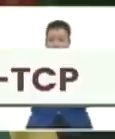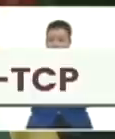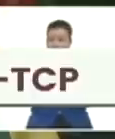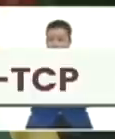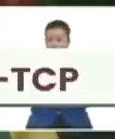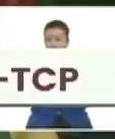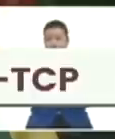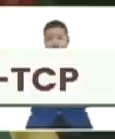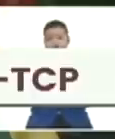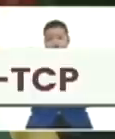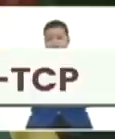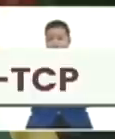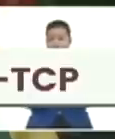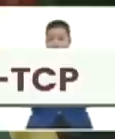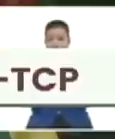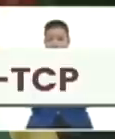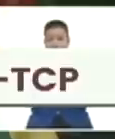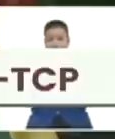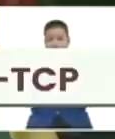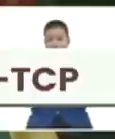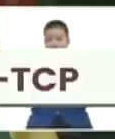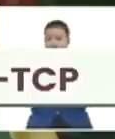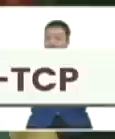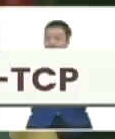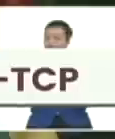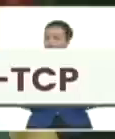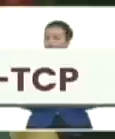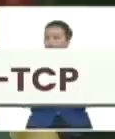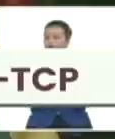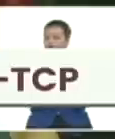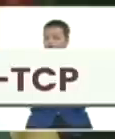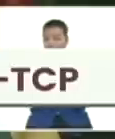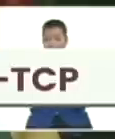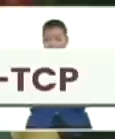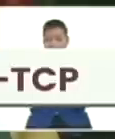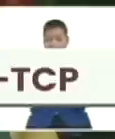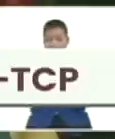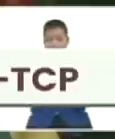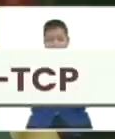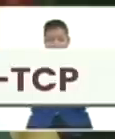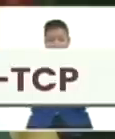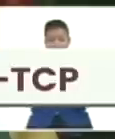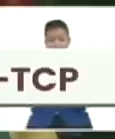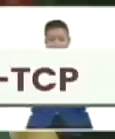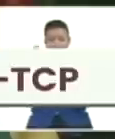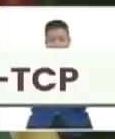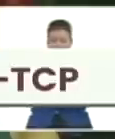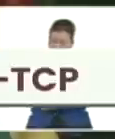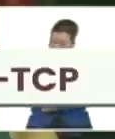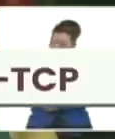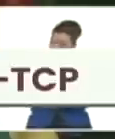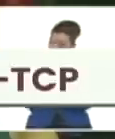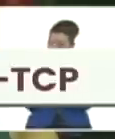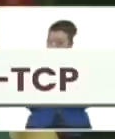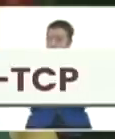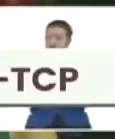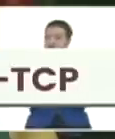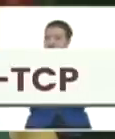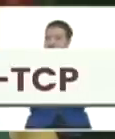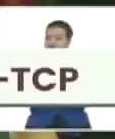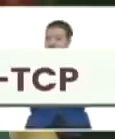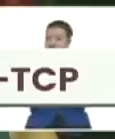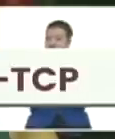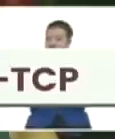Naciones Unidas. Exhortamos a la Organización de Naciones Unidas a redoblar los esfuerzos para sentar a las partes